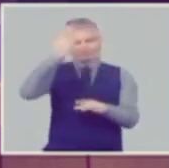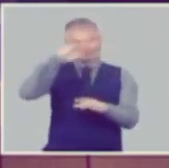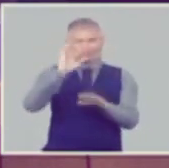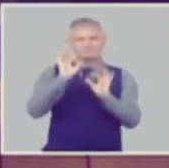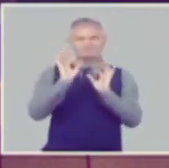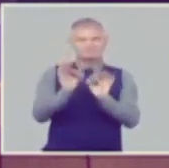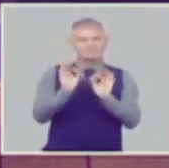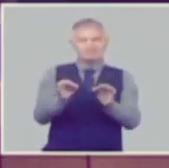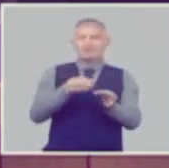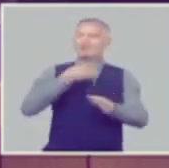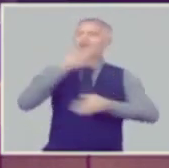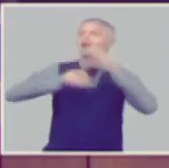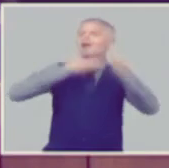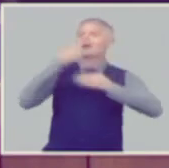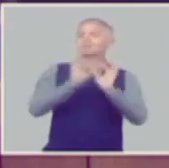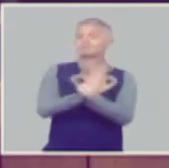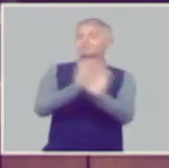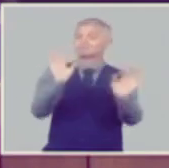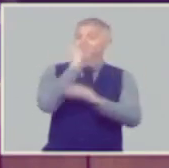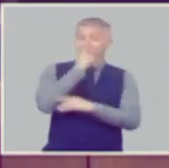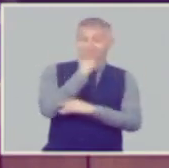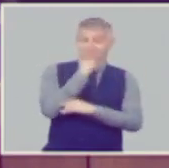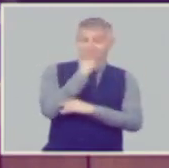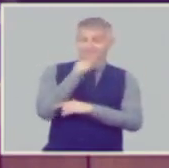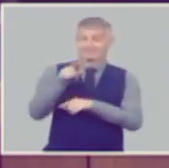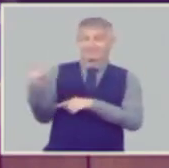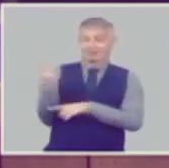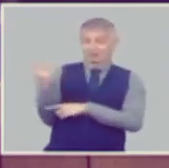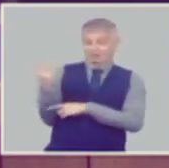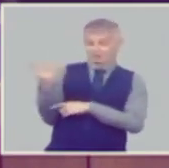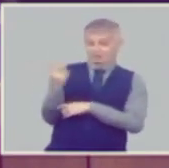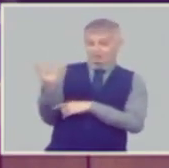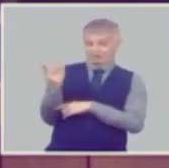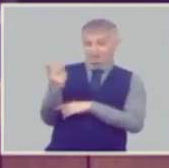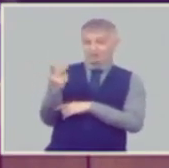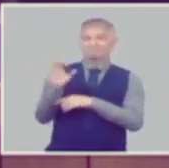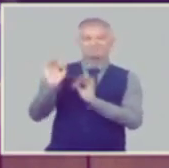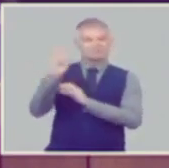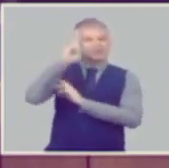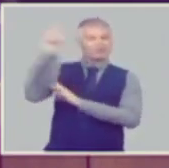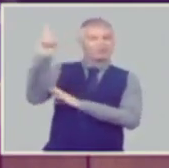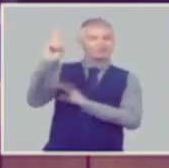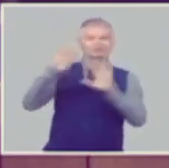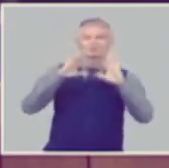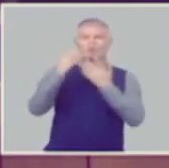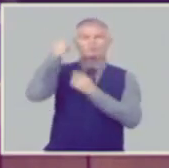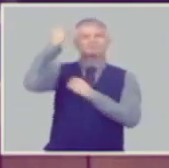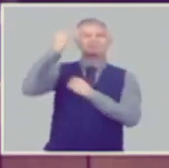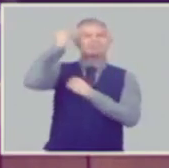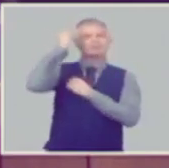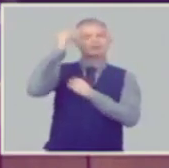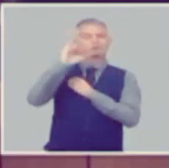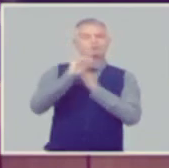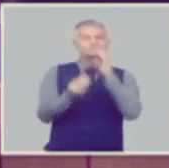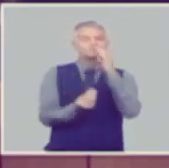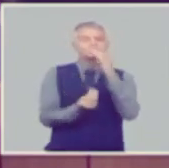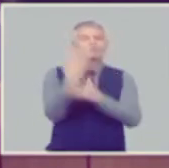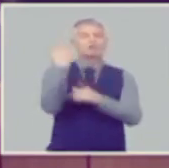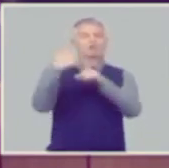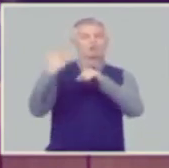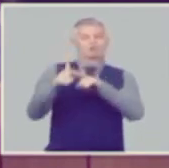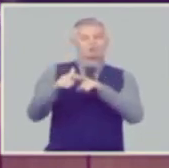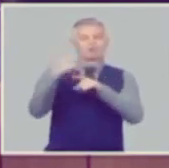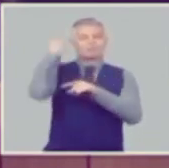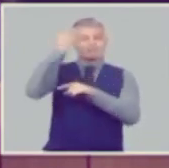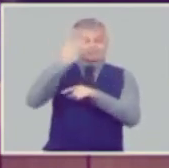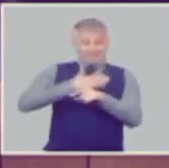inolvidable oratoria. Ellos nos recuerdan que todo pensamiento es una semilla. Pensar como país